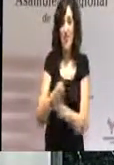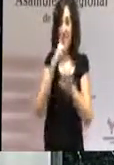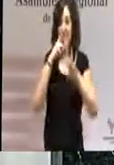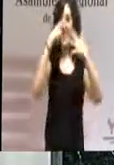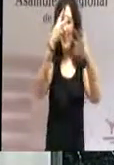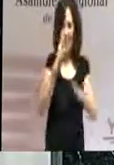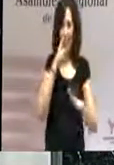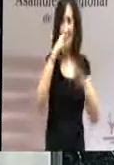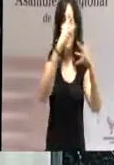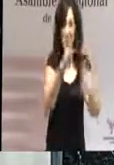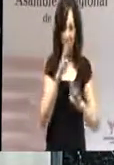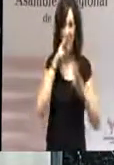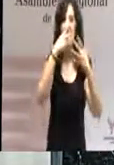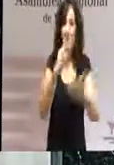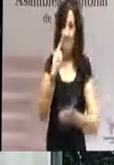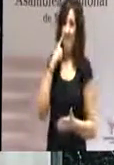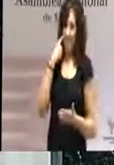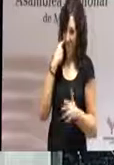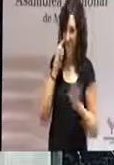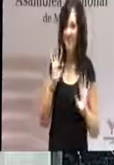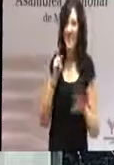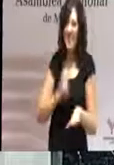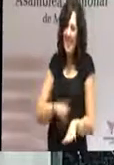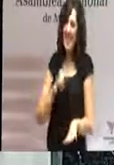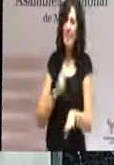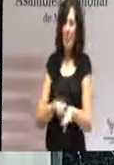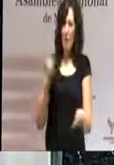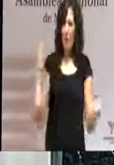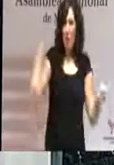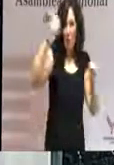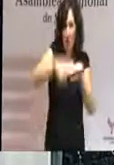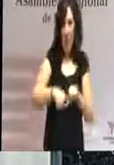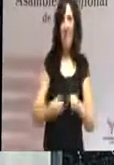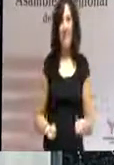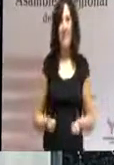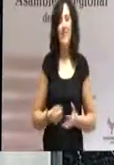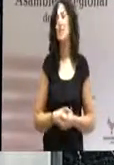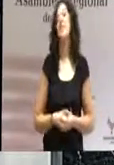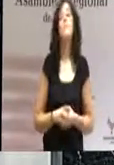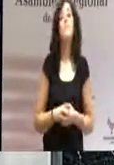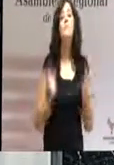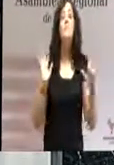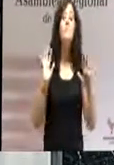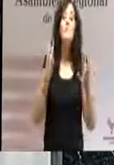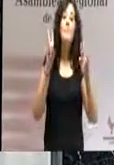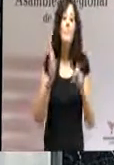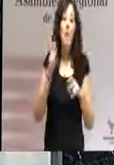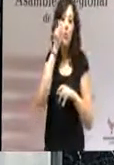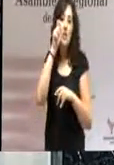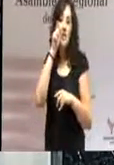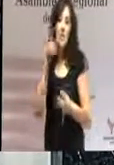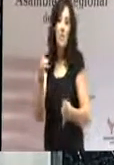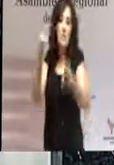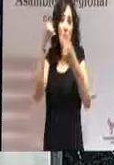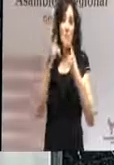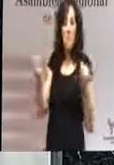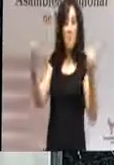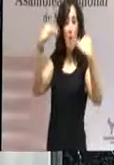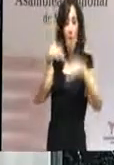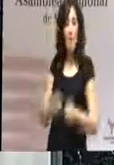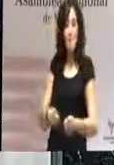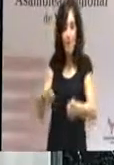7 años periódicamente. Aunque para que lleguen más productos, para que lleguen más turistas, para que